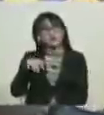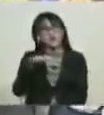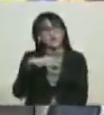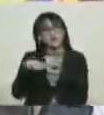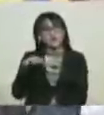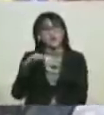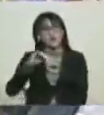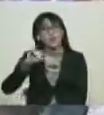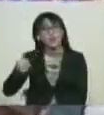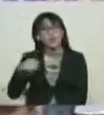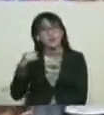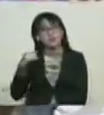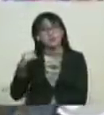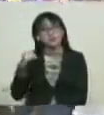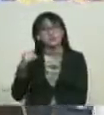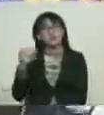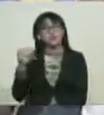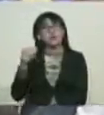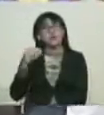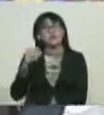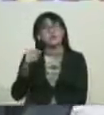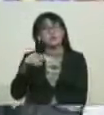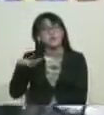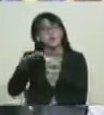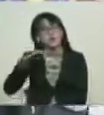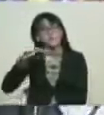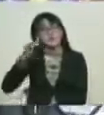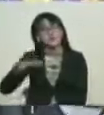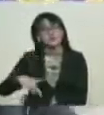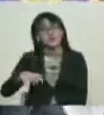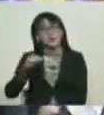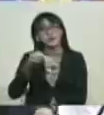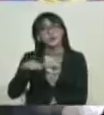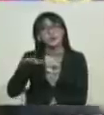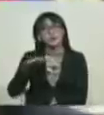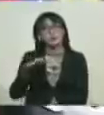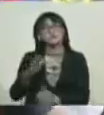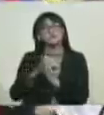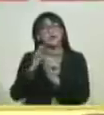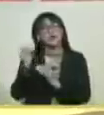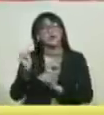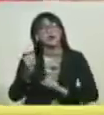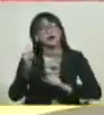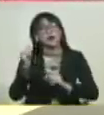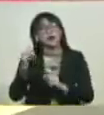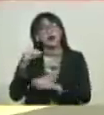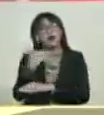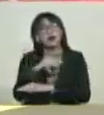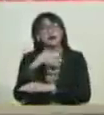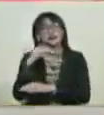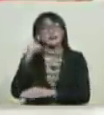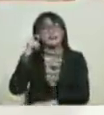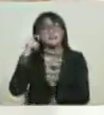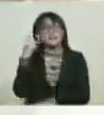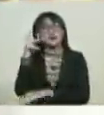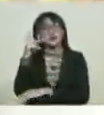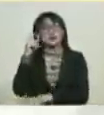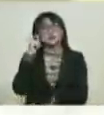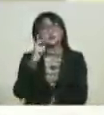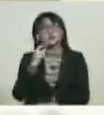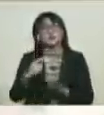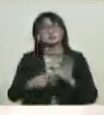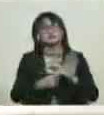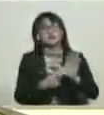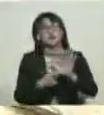la Pastora, el pueblo de San Juan, aquí está desbordado las calles de la parroquia Sucre. Es una